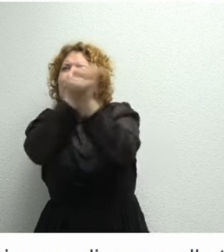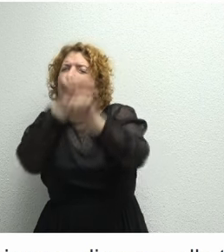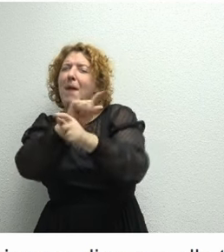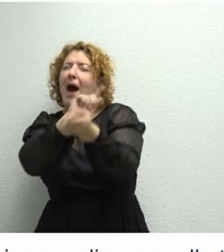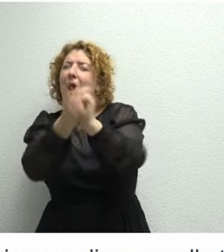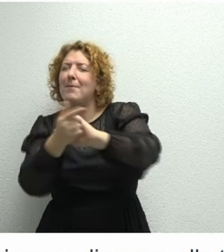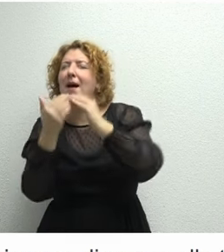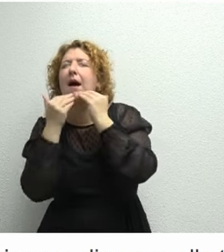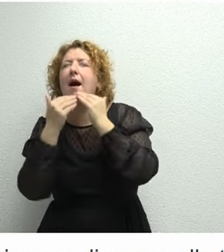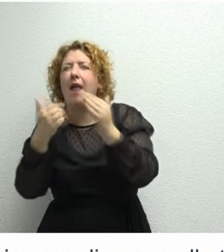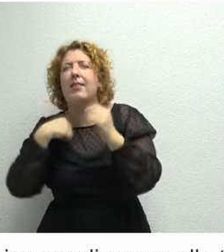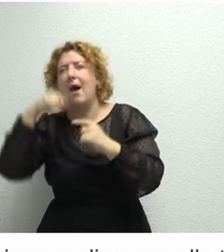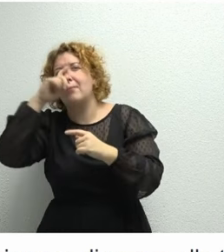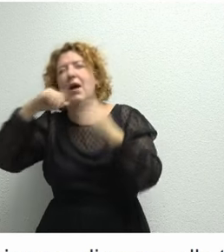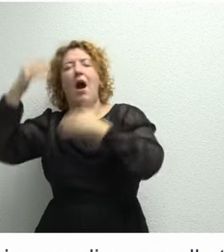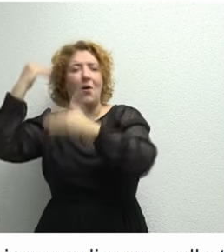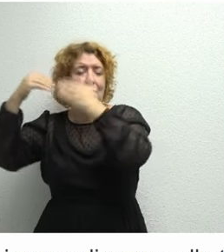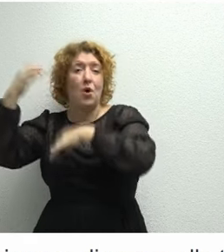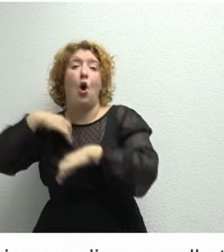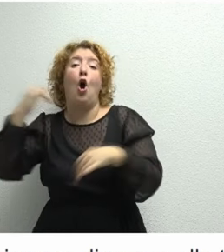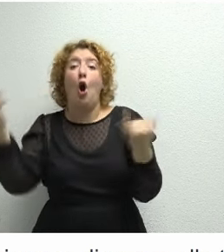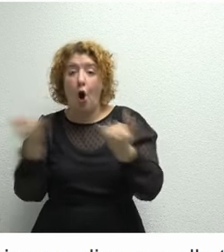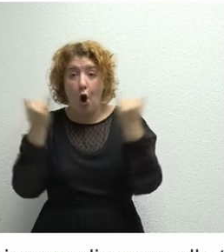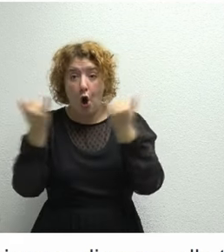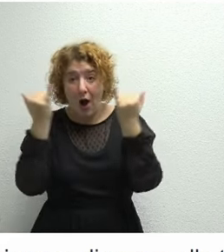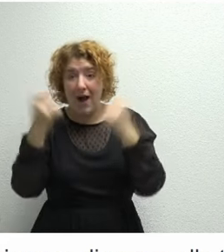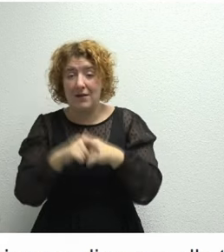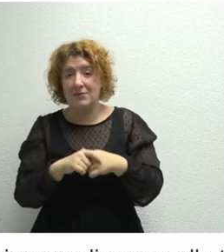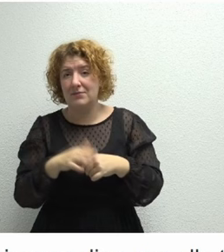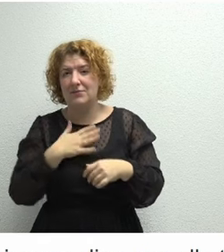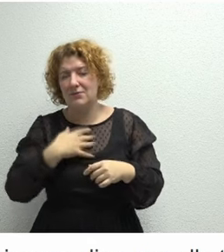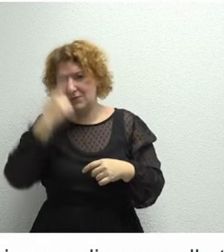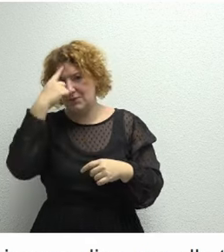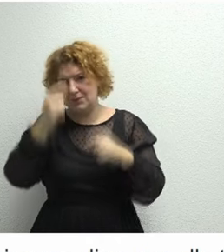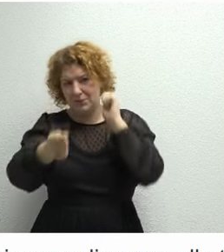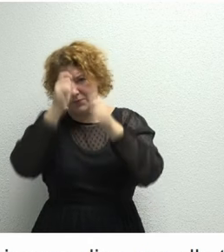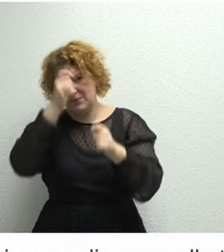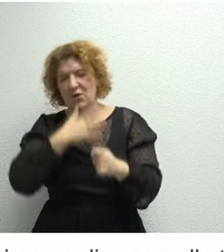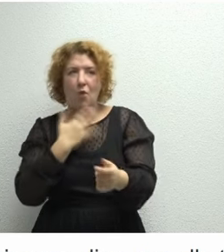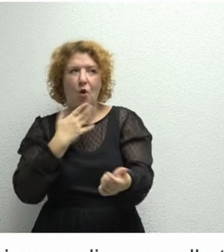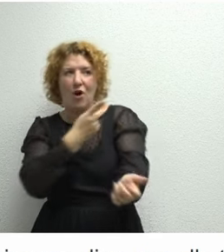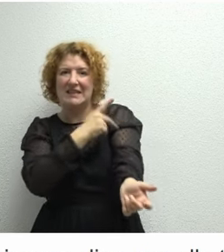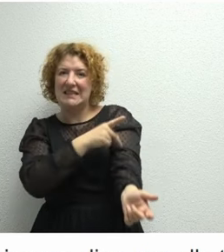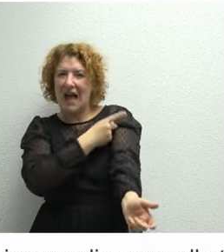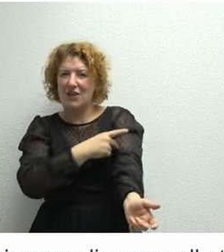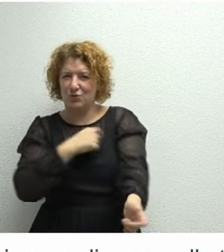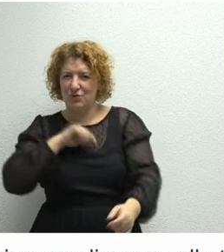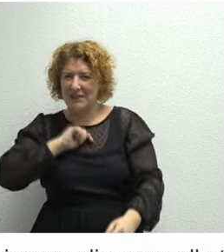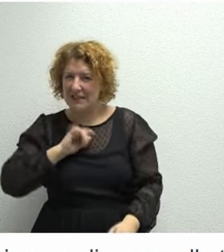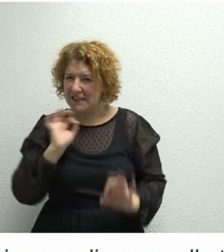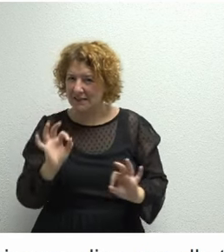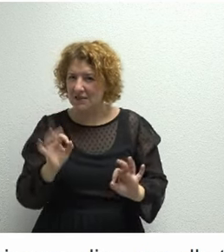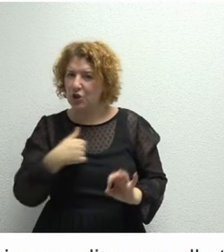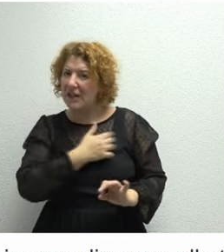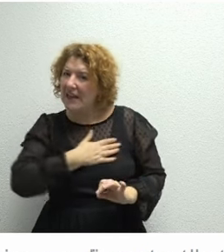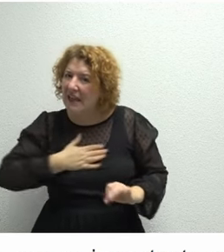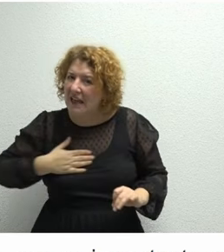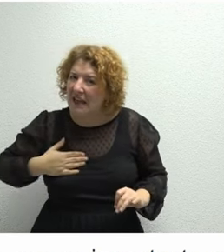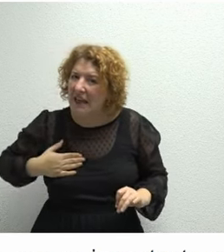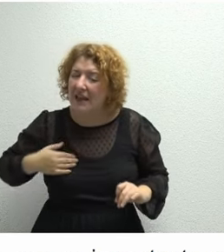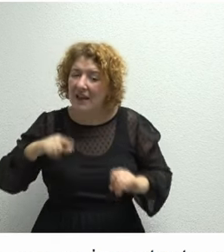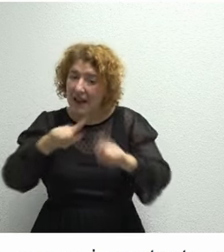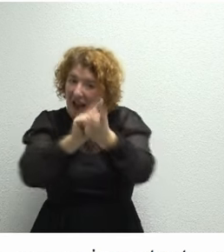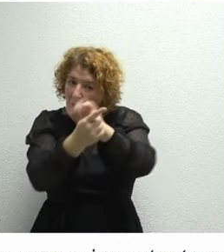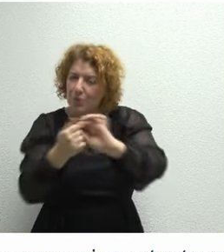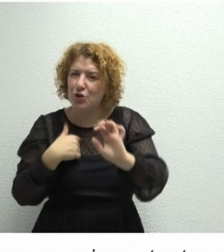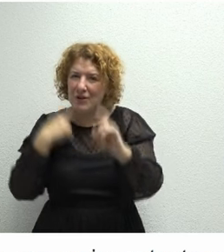que los que estamos aquí podamos decir eso en un futuro no y Y eso lo tengo como muy tatuado no que quiero formar parte de ese cambio y pondré mi granito para